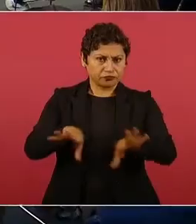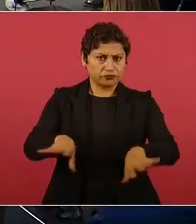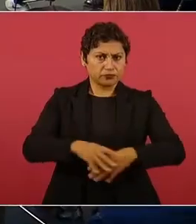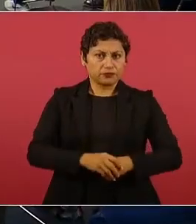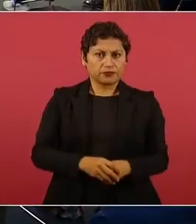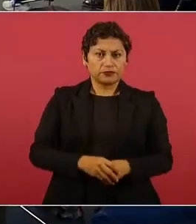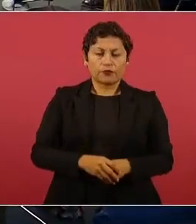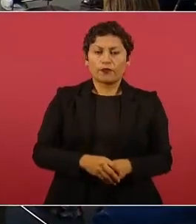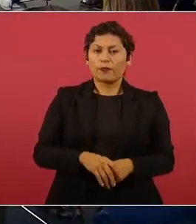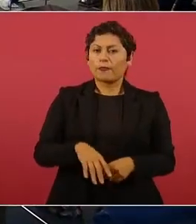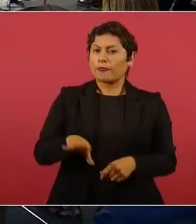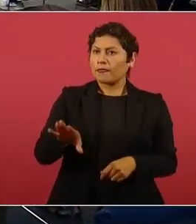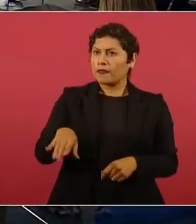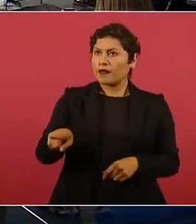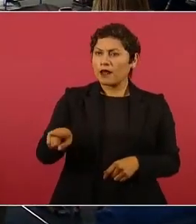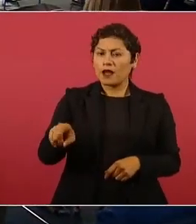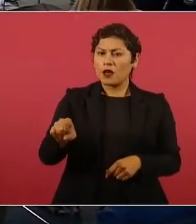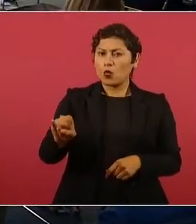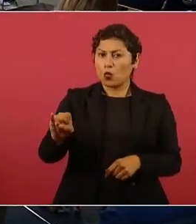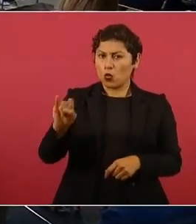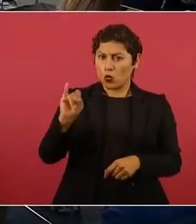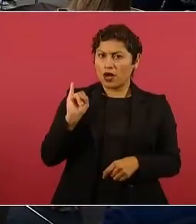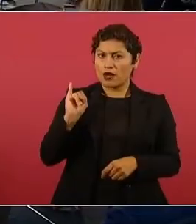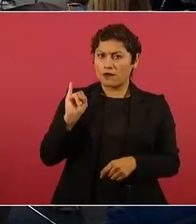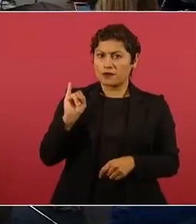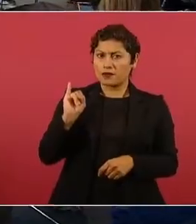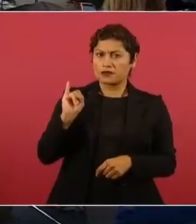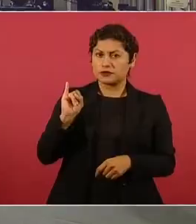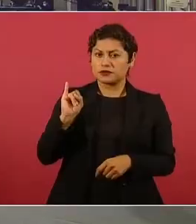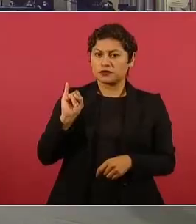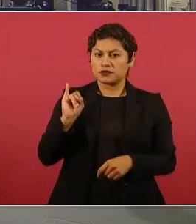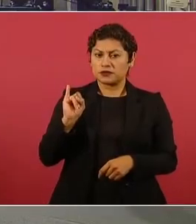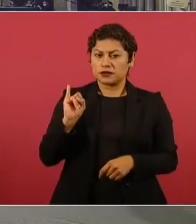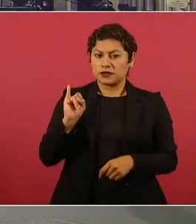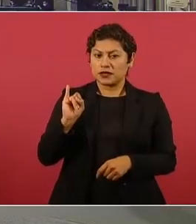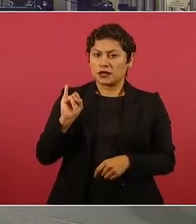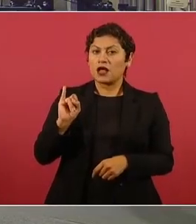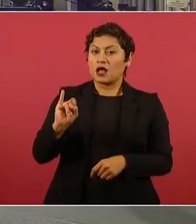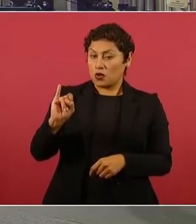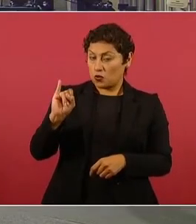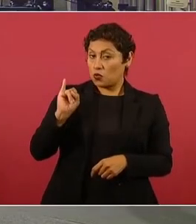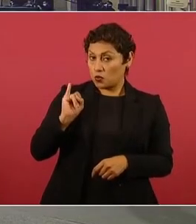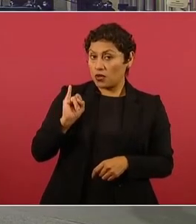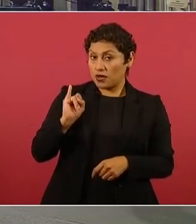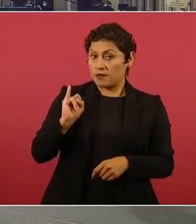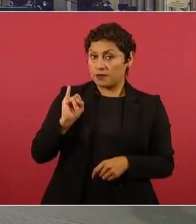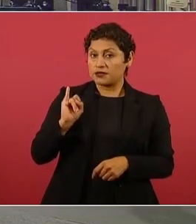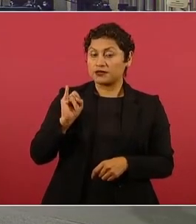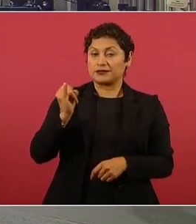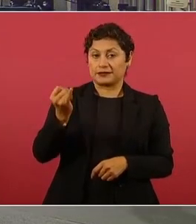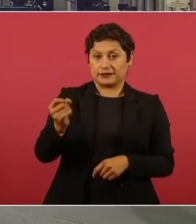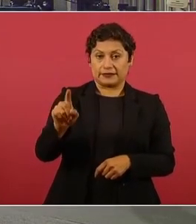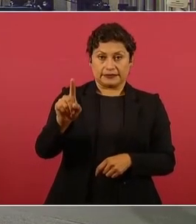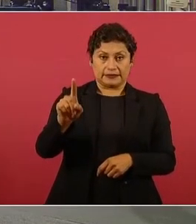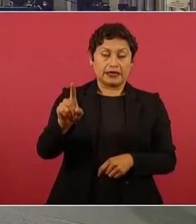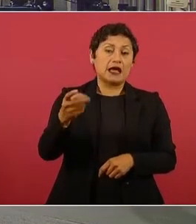El jueves se informó, el operativo fue el jueves, sí, por Ricardo